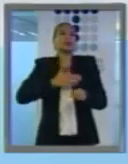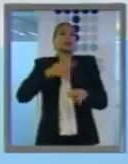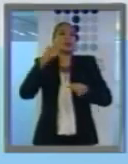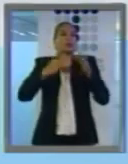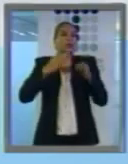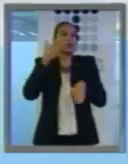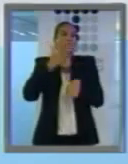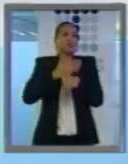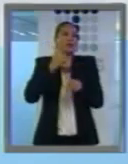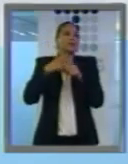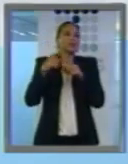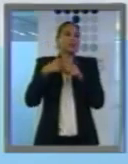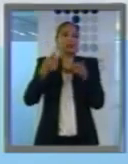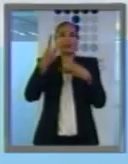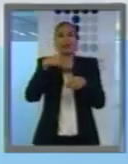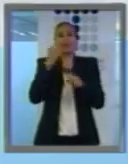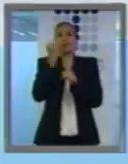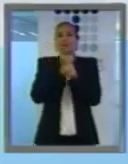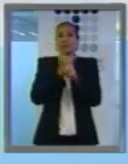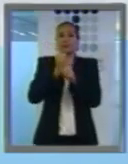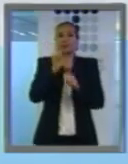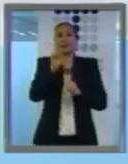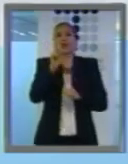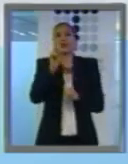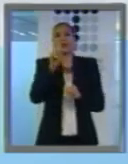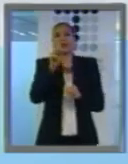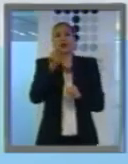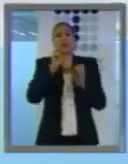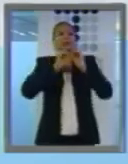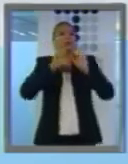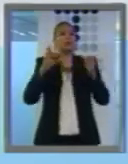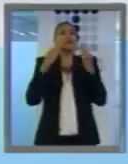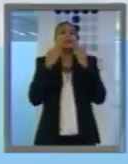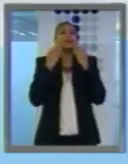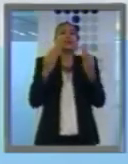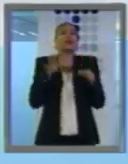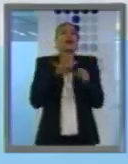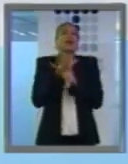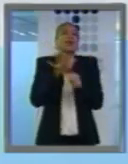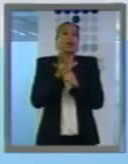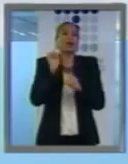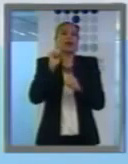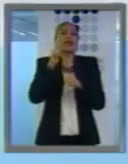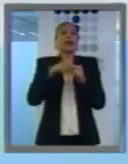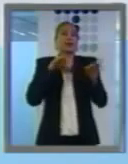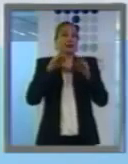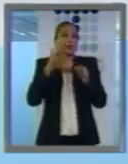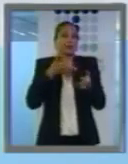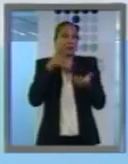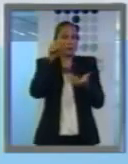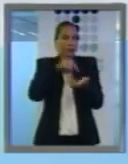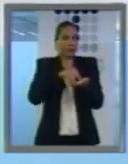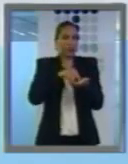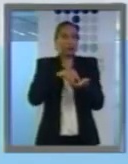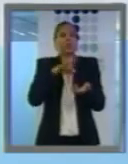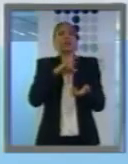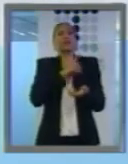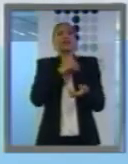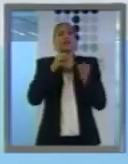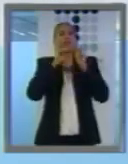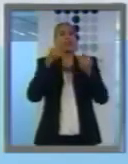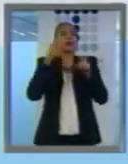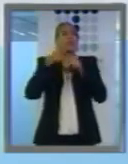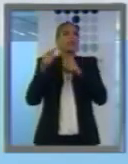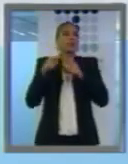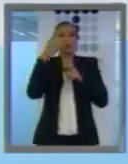entran las auditorías a hacer públicamente, aun cuando sí se hace ese trabajo, creo que hay que publicitarlo